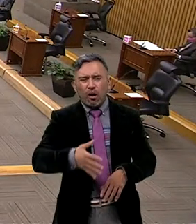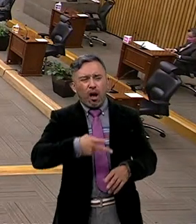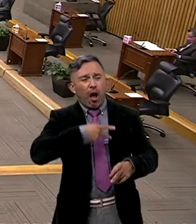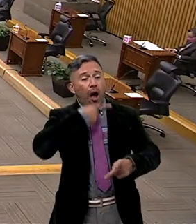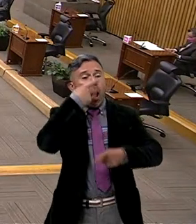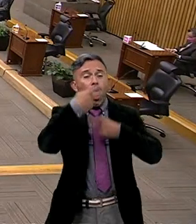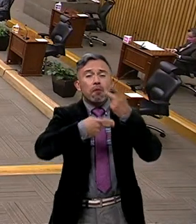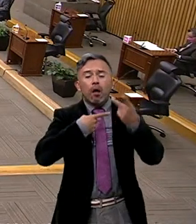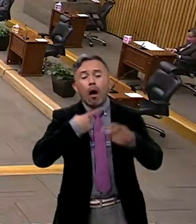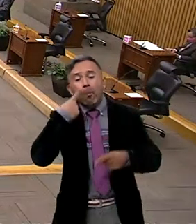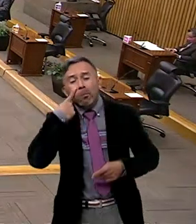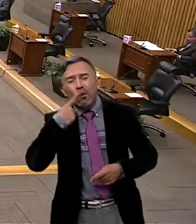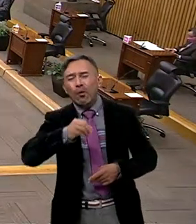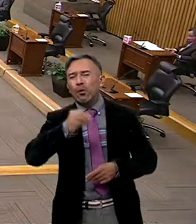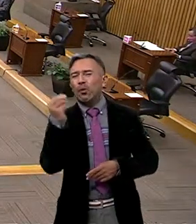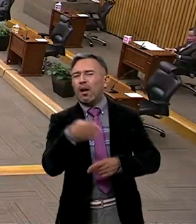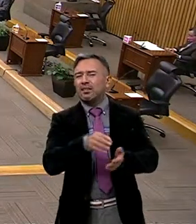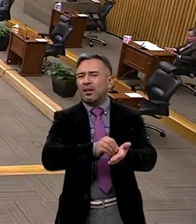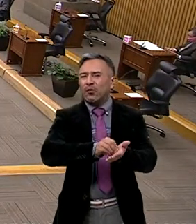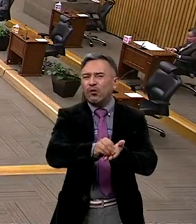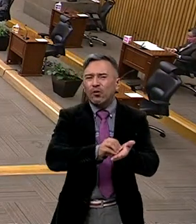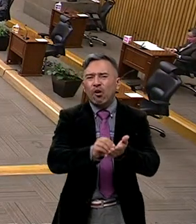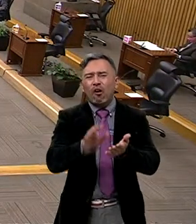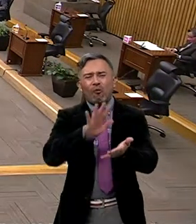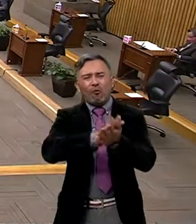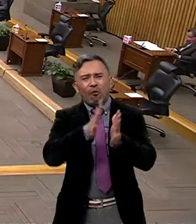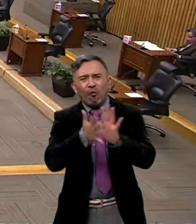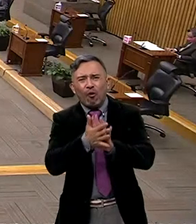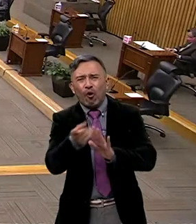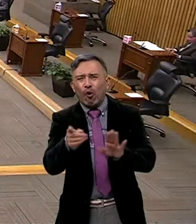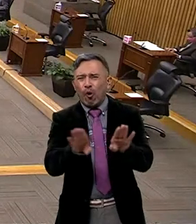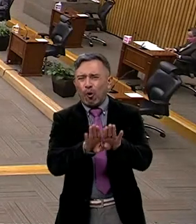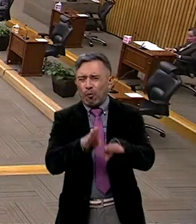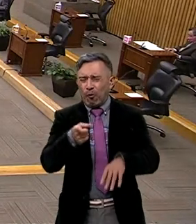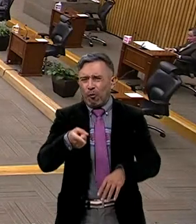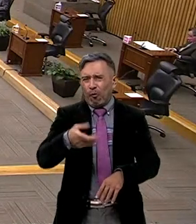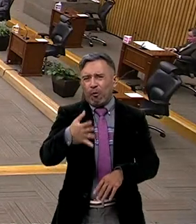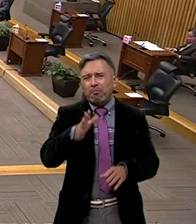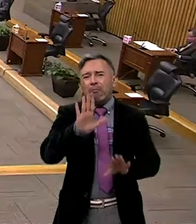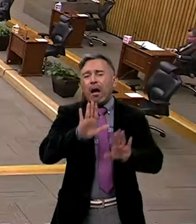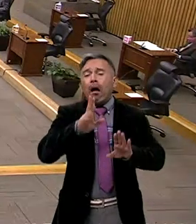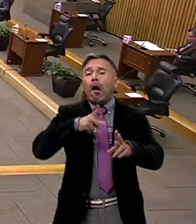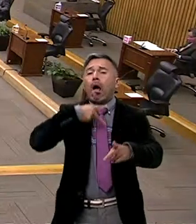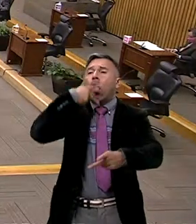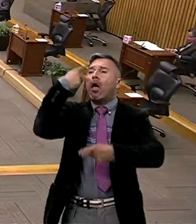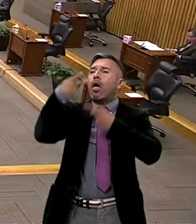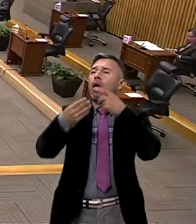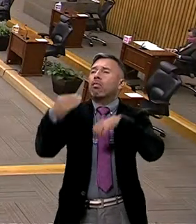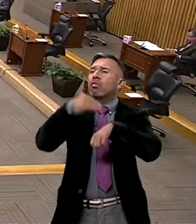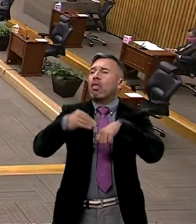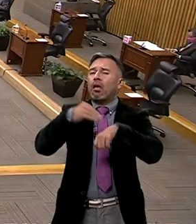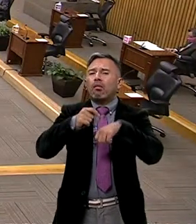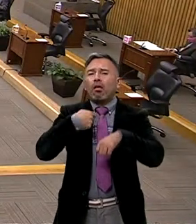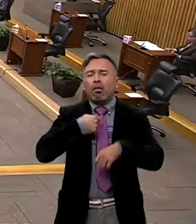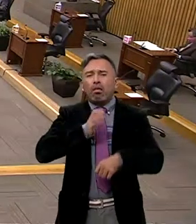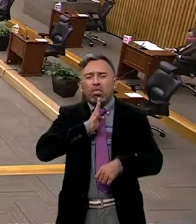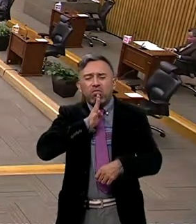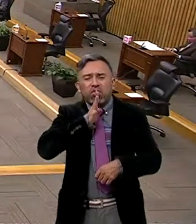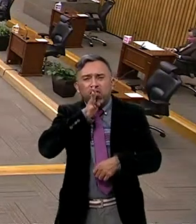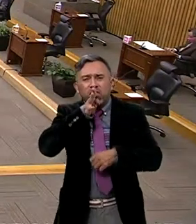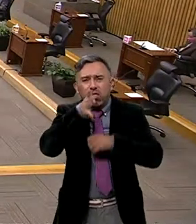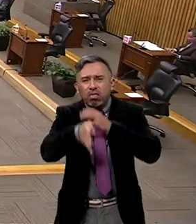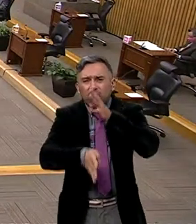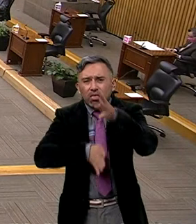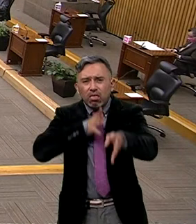la insalubridad la coprolalia de la palabrería en esta diarrea silábica